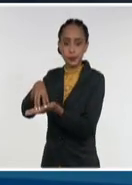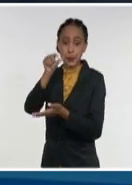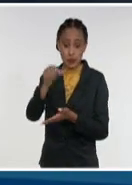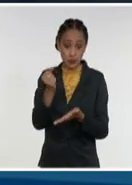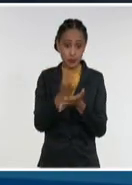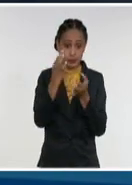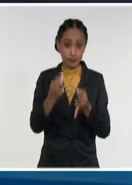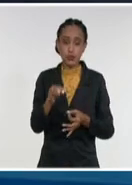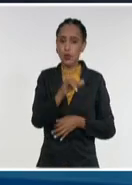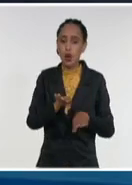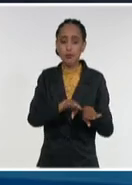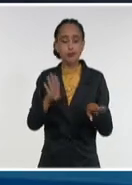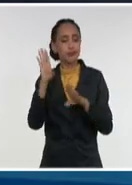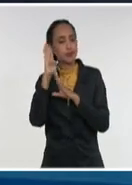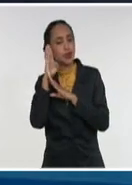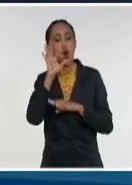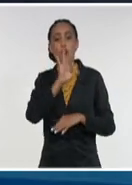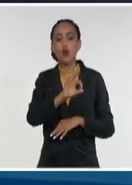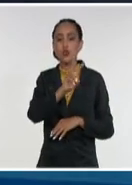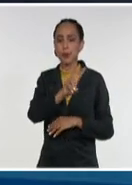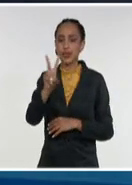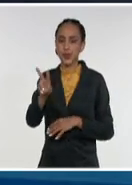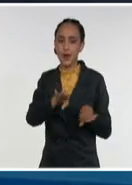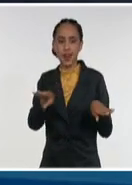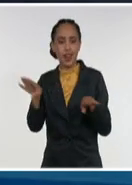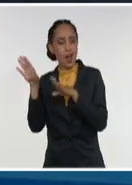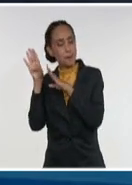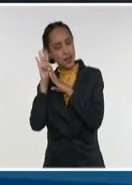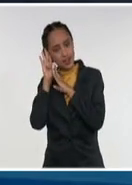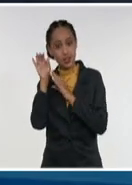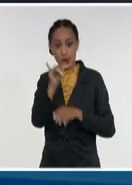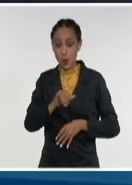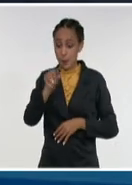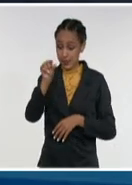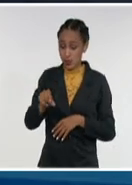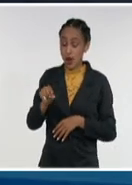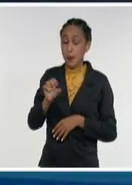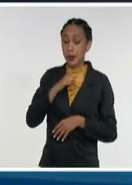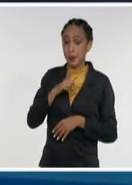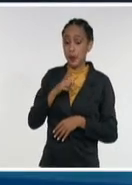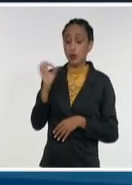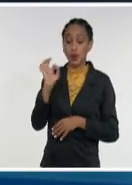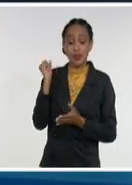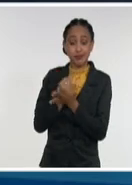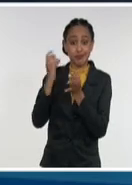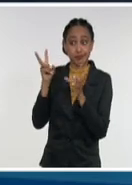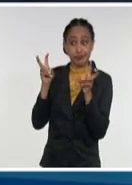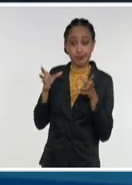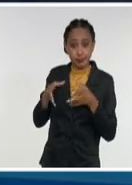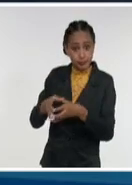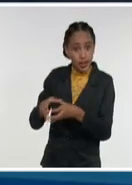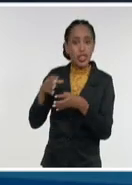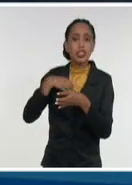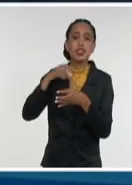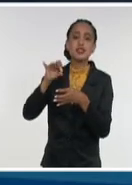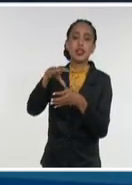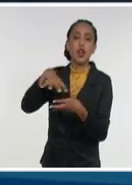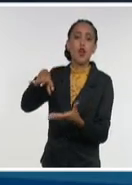dotación de cama de 822 camas. Para el caso de los sospechosos, la provincia cuenta con un total de 7 centros y una dotación